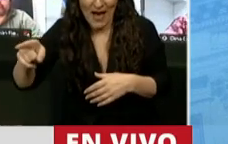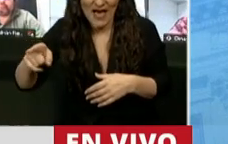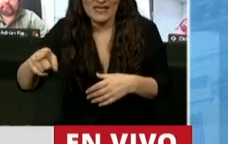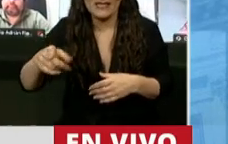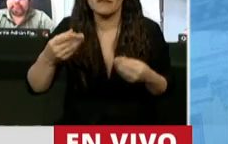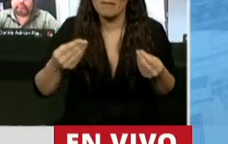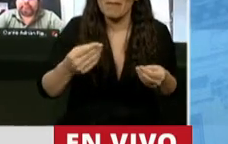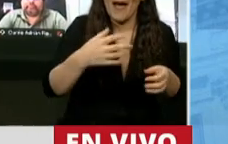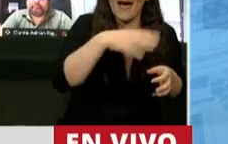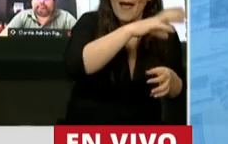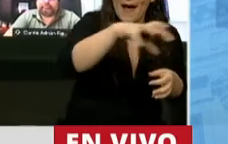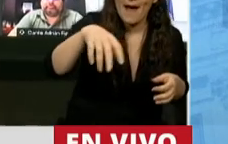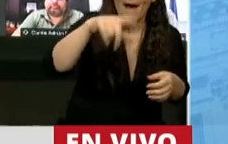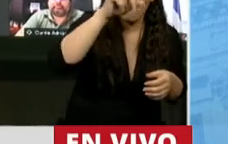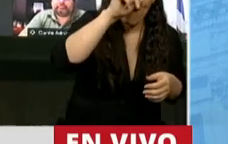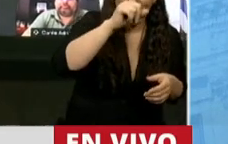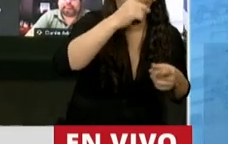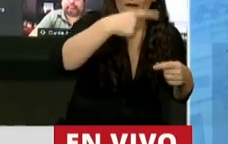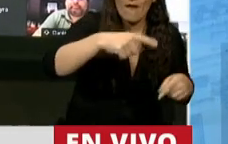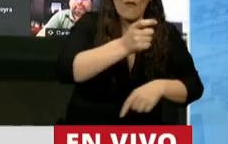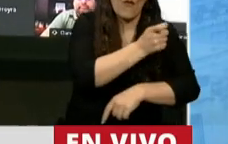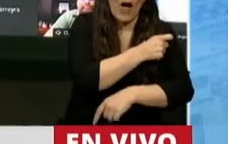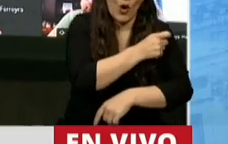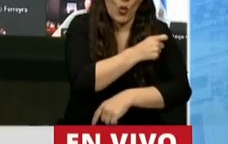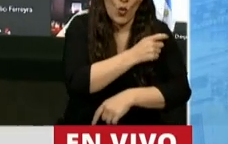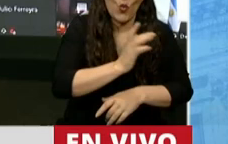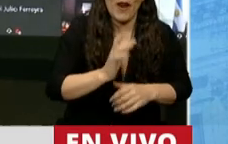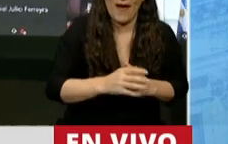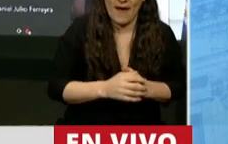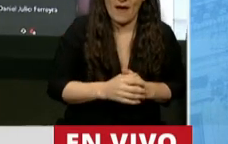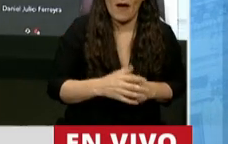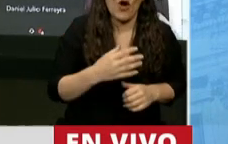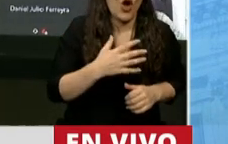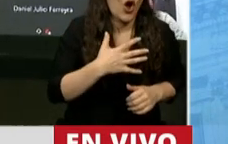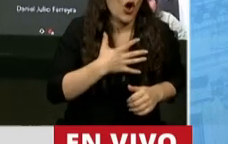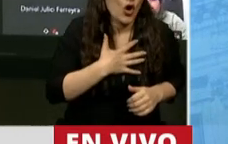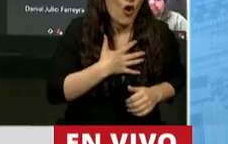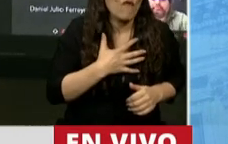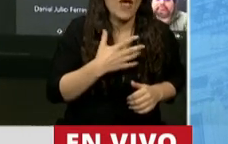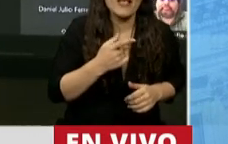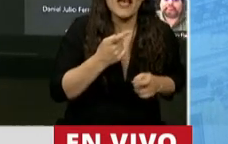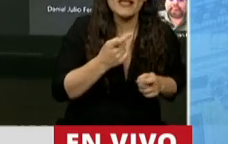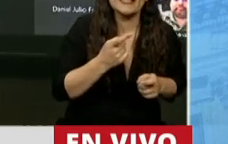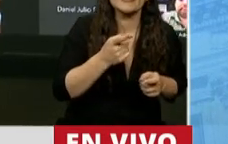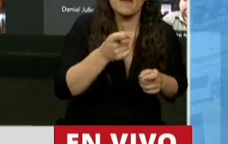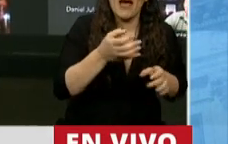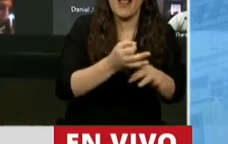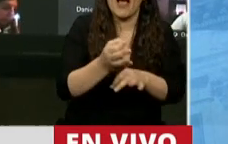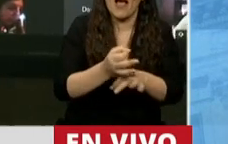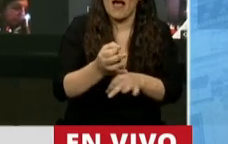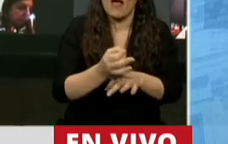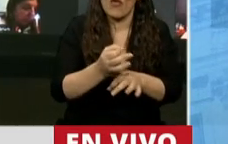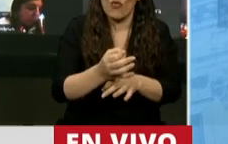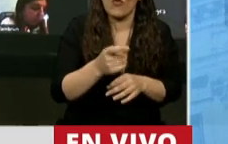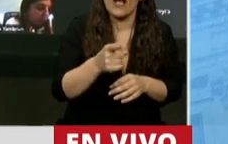salud responda en la aplicación de las vacunas, una confianza que necesitamos para que el sistema educativo pueda acompañarnos en esta